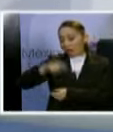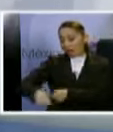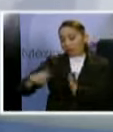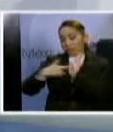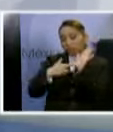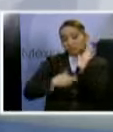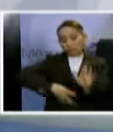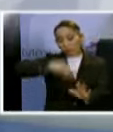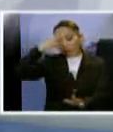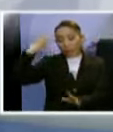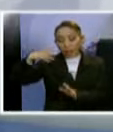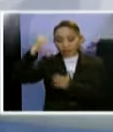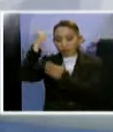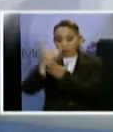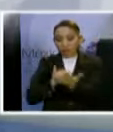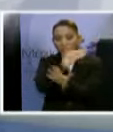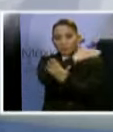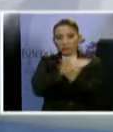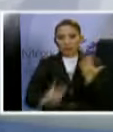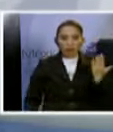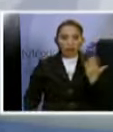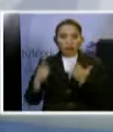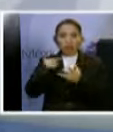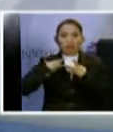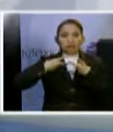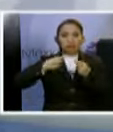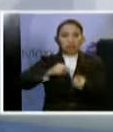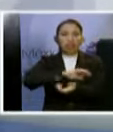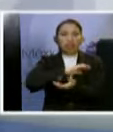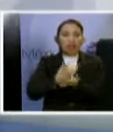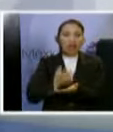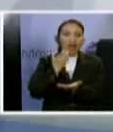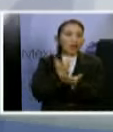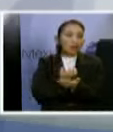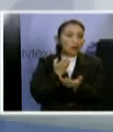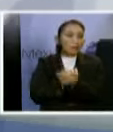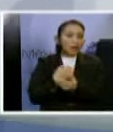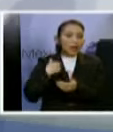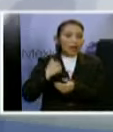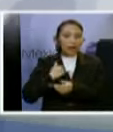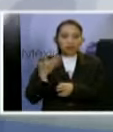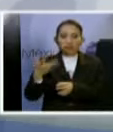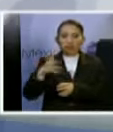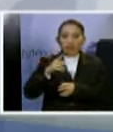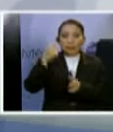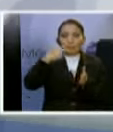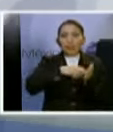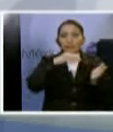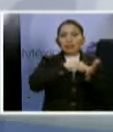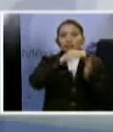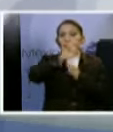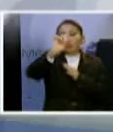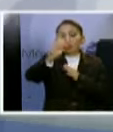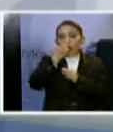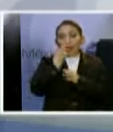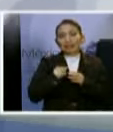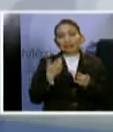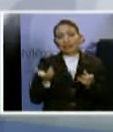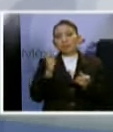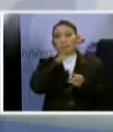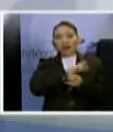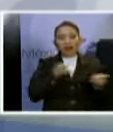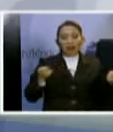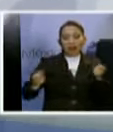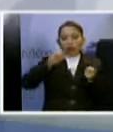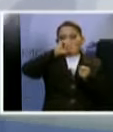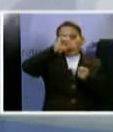requisito de visas lo redujo a la mitad. Un costo acumulado para la economía canadiense aproximándose a $1,000 millones. El manejo